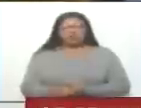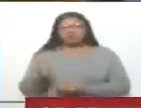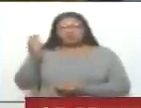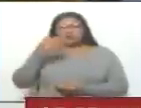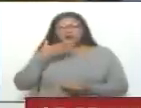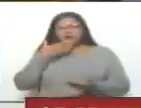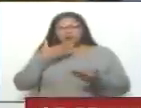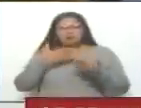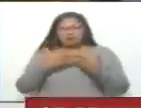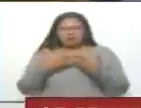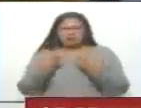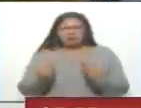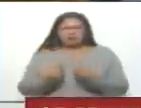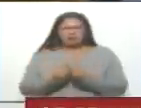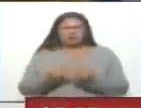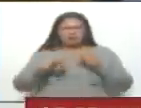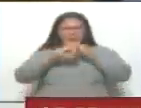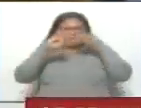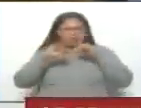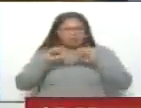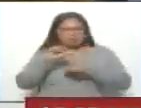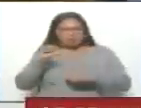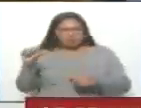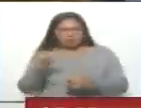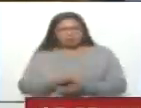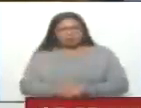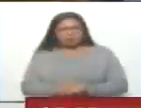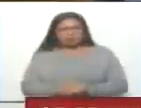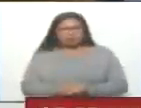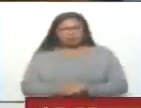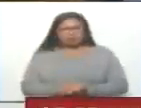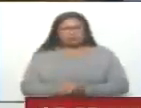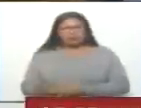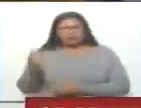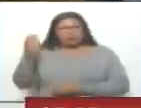por acompañarnos. Feliz semana, feliz inicio de semana al diputado Orlando Pérez. Nosotros nos despedimos.